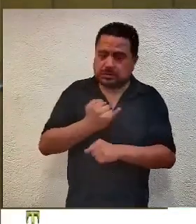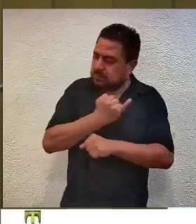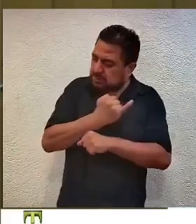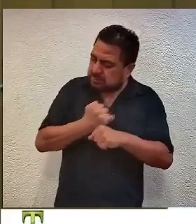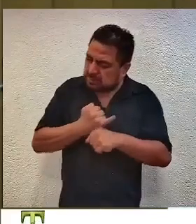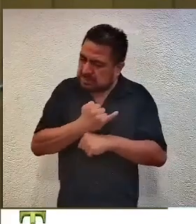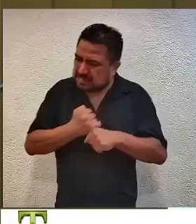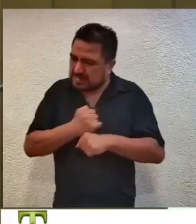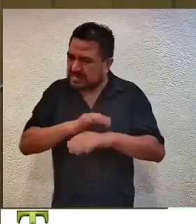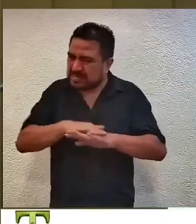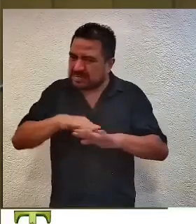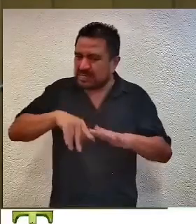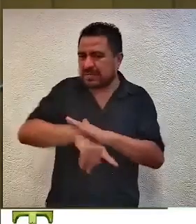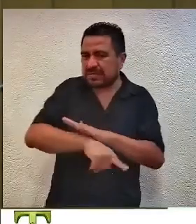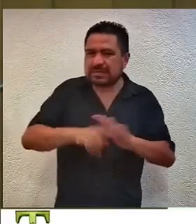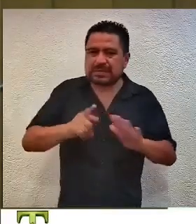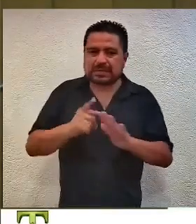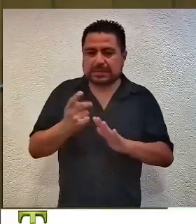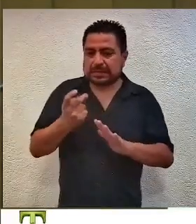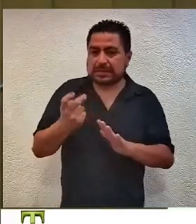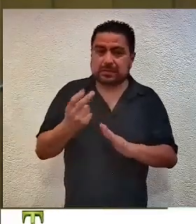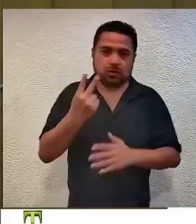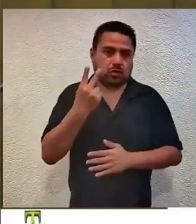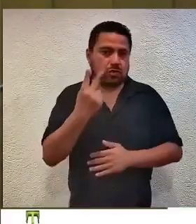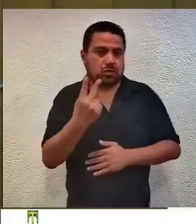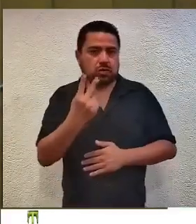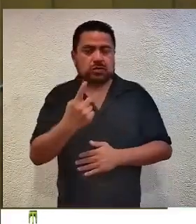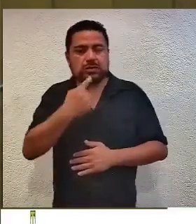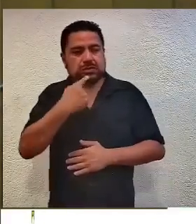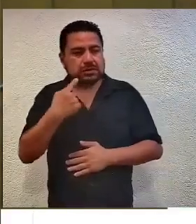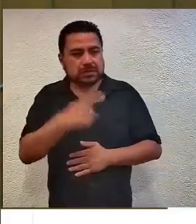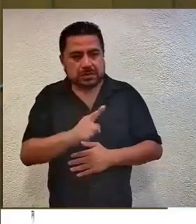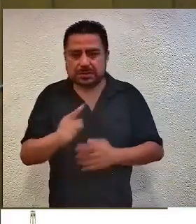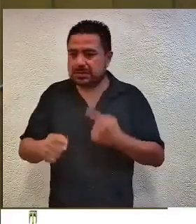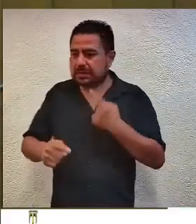analizar estas dos demandas?